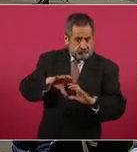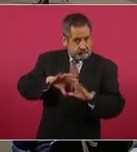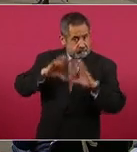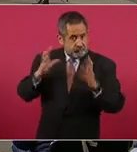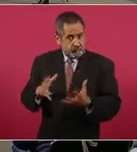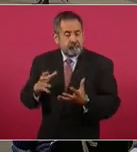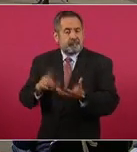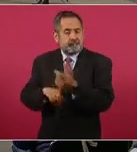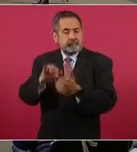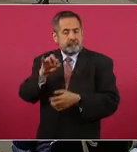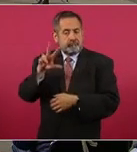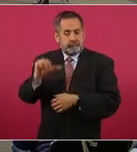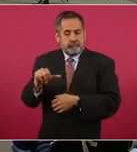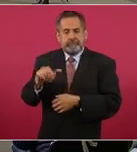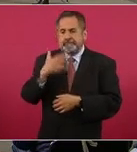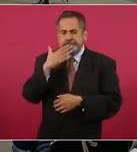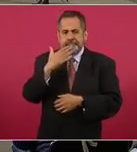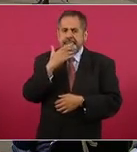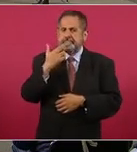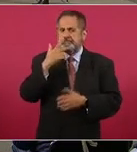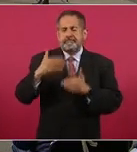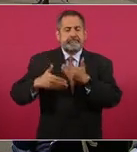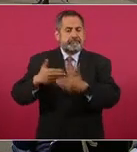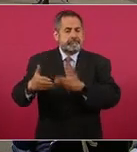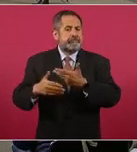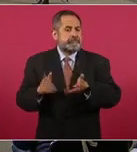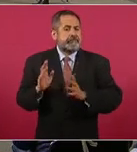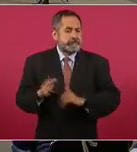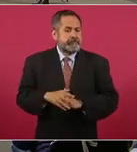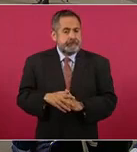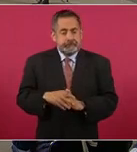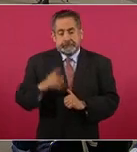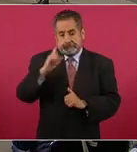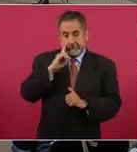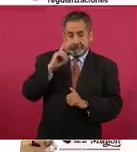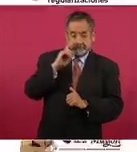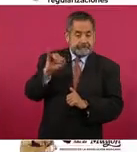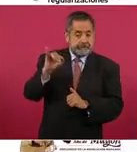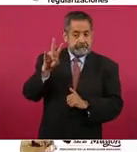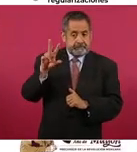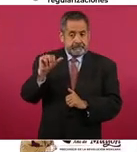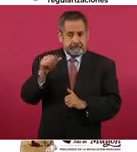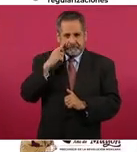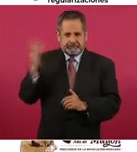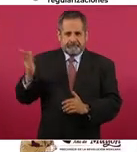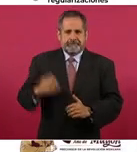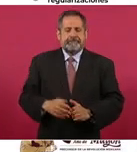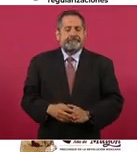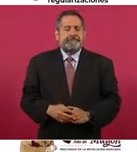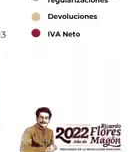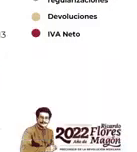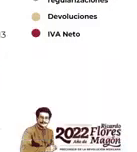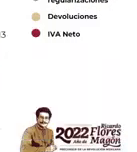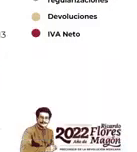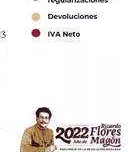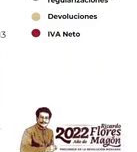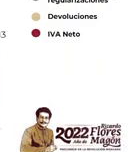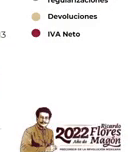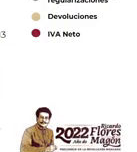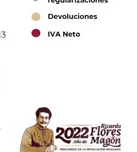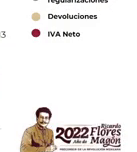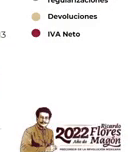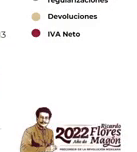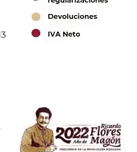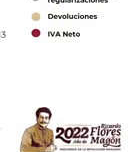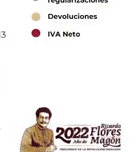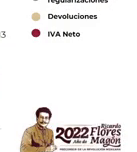creciendo, la parte roja, que es el IVA neto, aparentemente es más pequeño en términos reales. Nominalmente ha estado